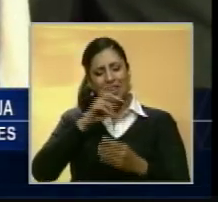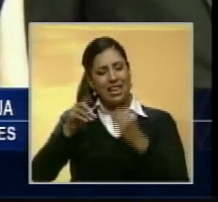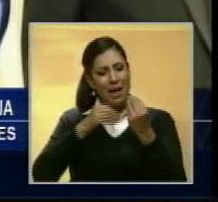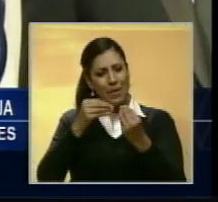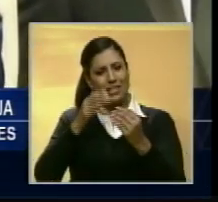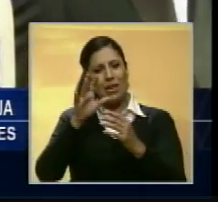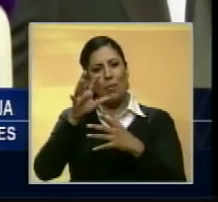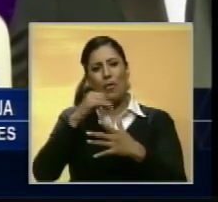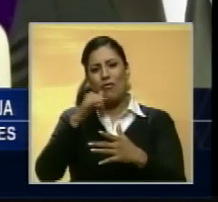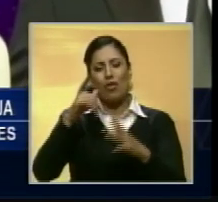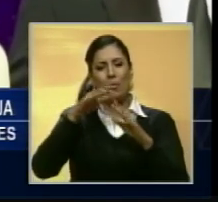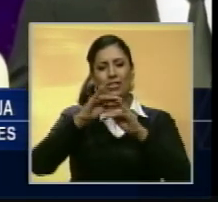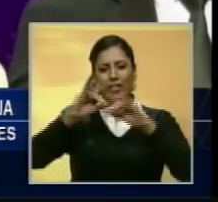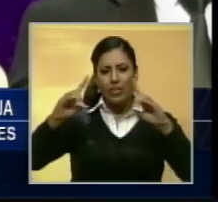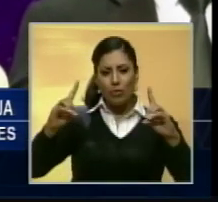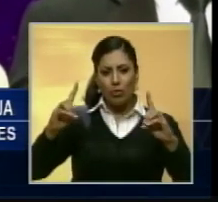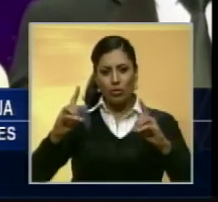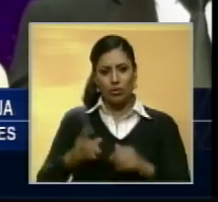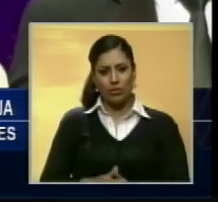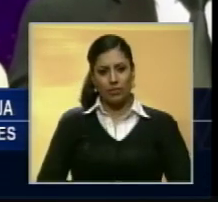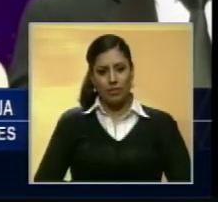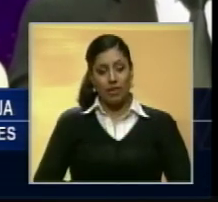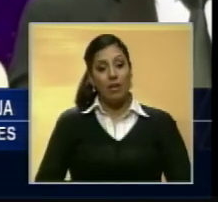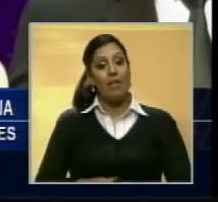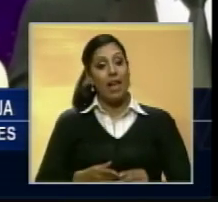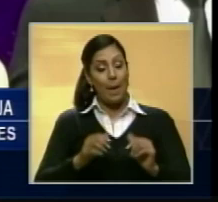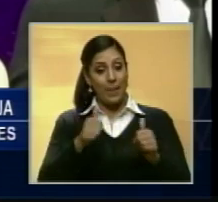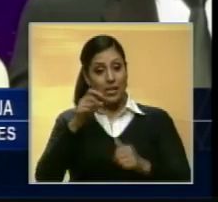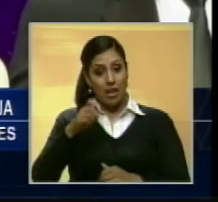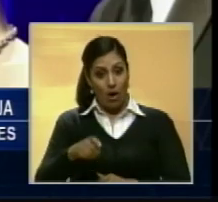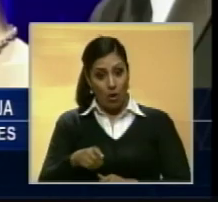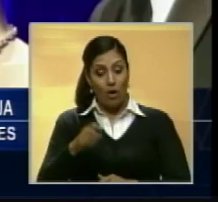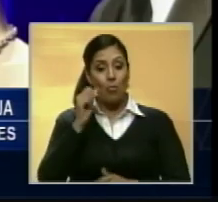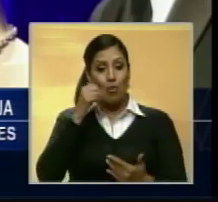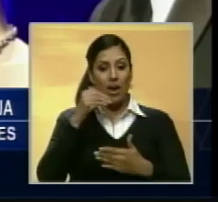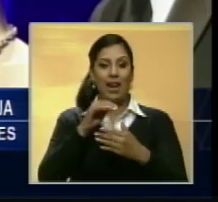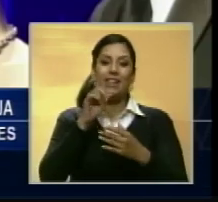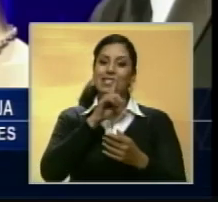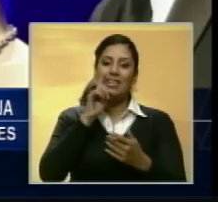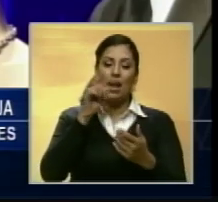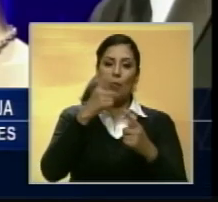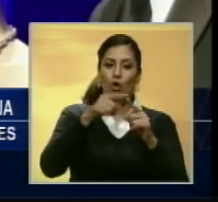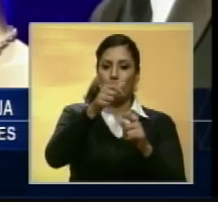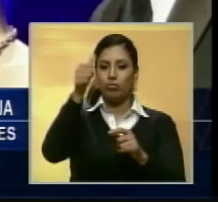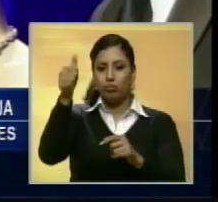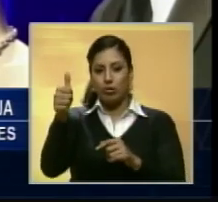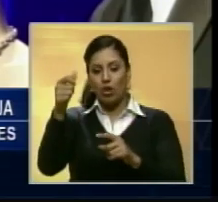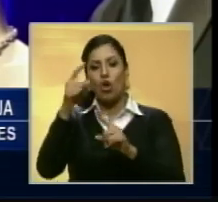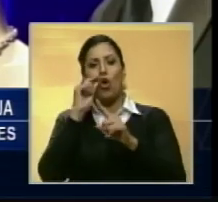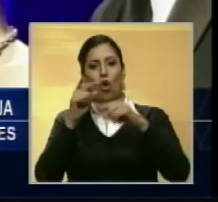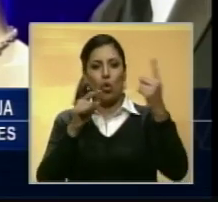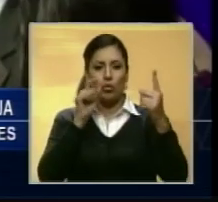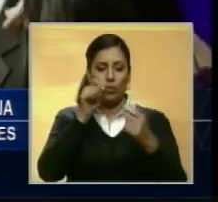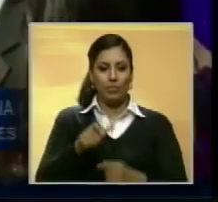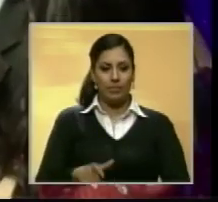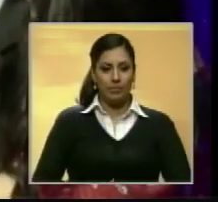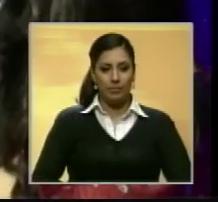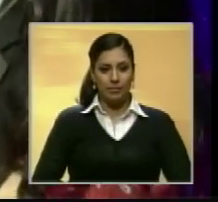reacción ante las noticias del divorcio. A partir de ahora, Angelina es la compañía de Nicole Kidman y Brad Pitt de Morgan